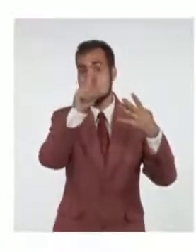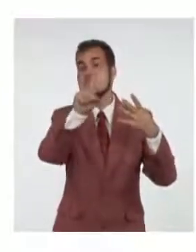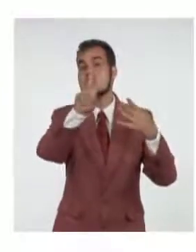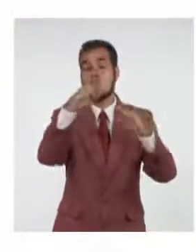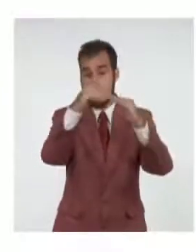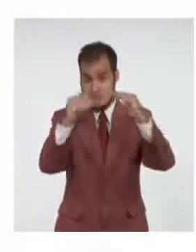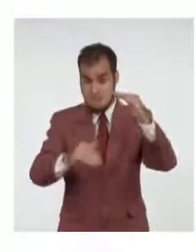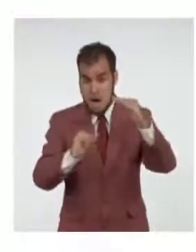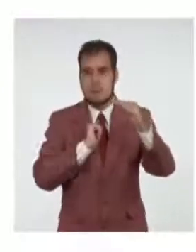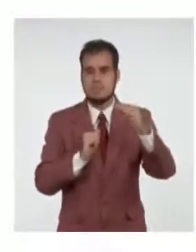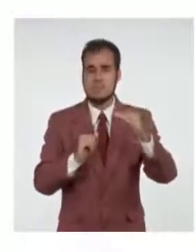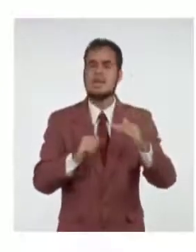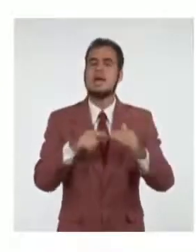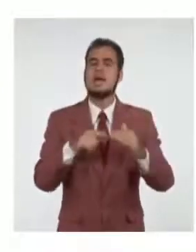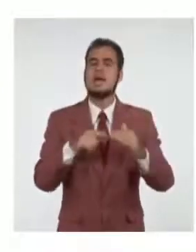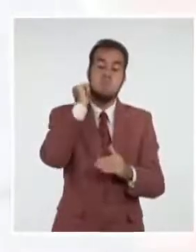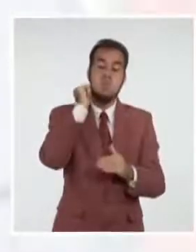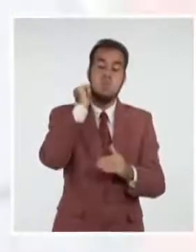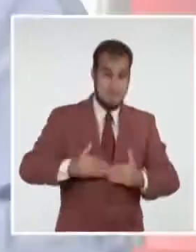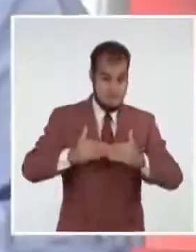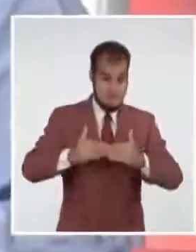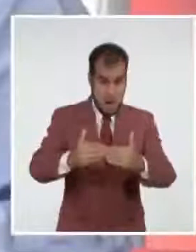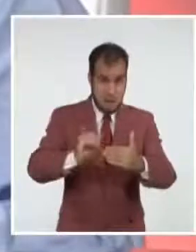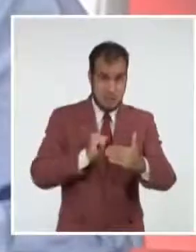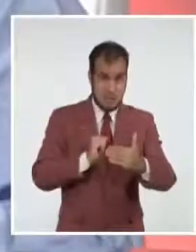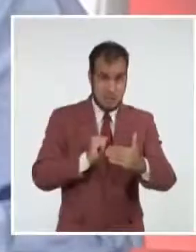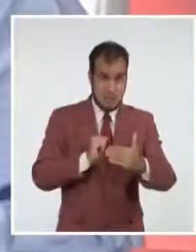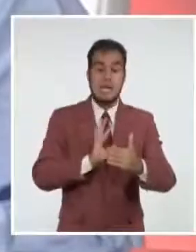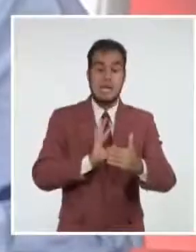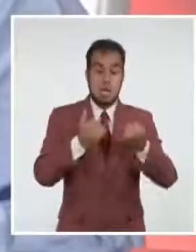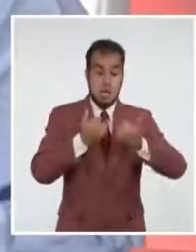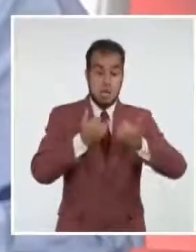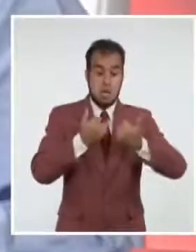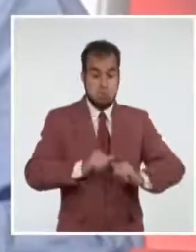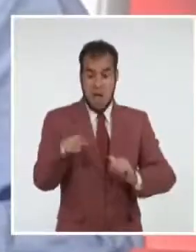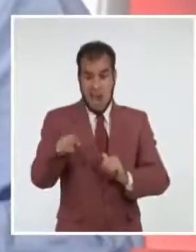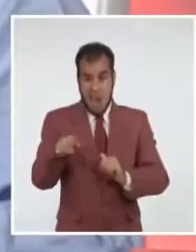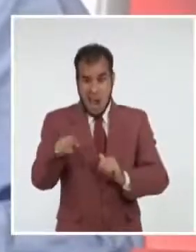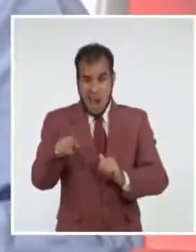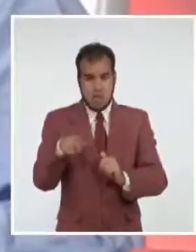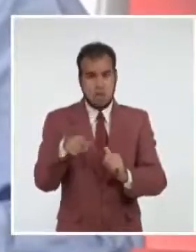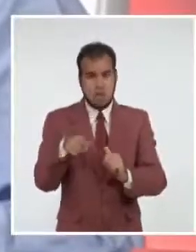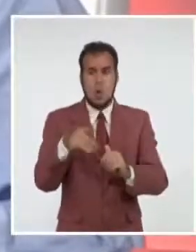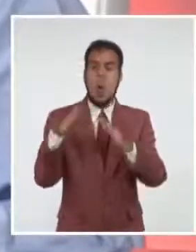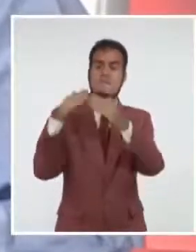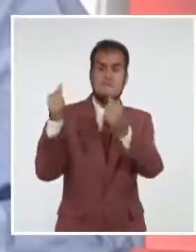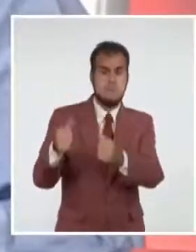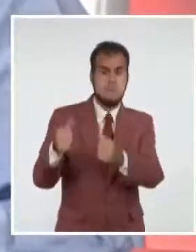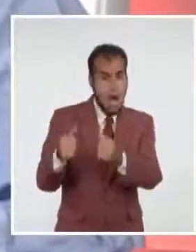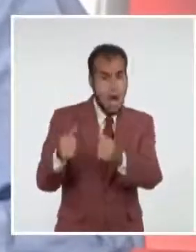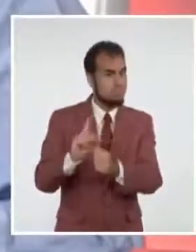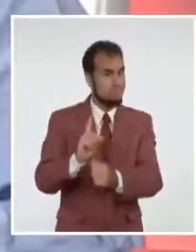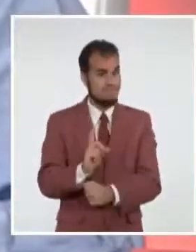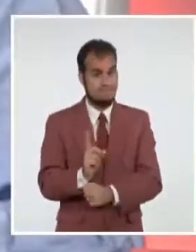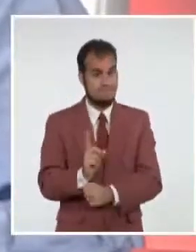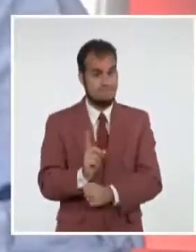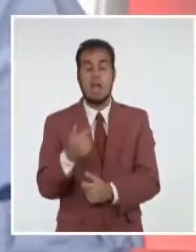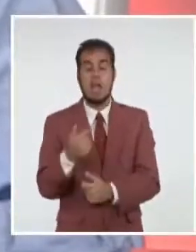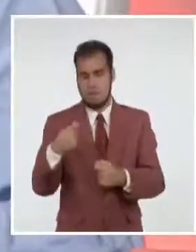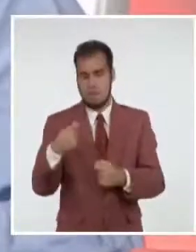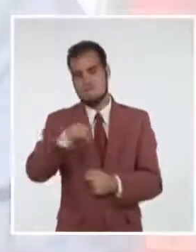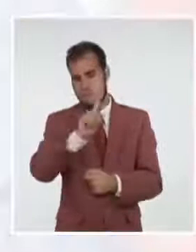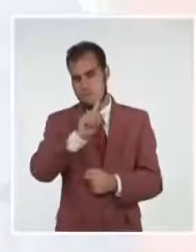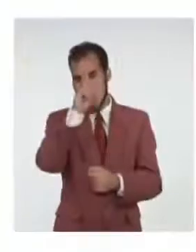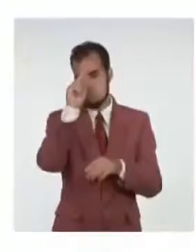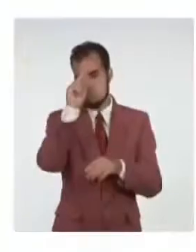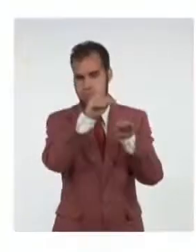caso, ninguno de ellos que esté confirmado se quede ingresado en el hogar. Va para una institución de salud. Los